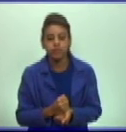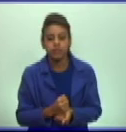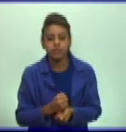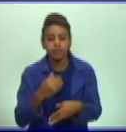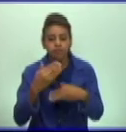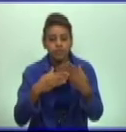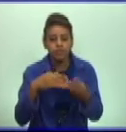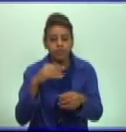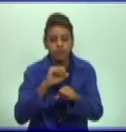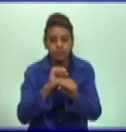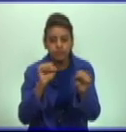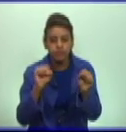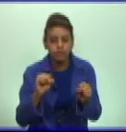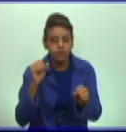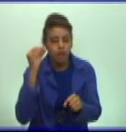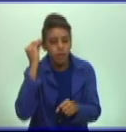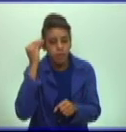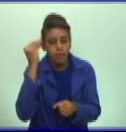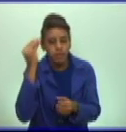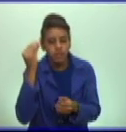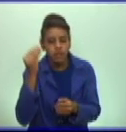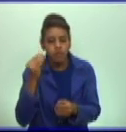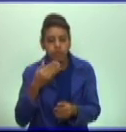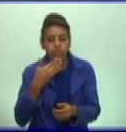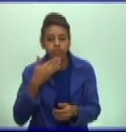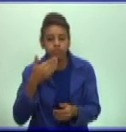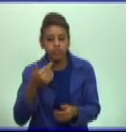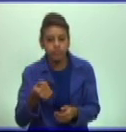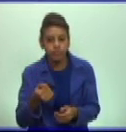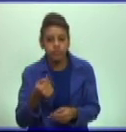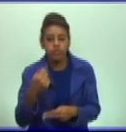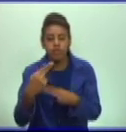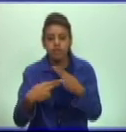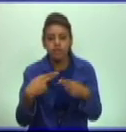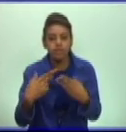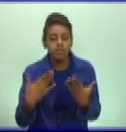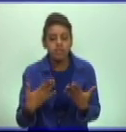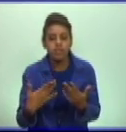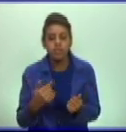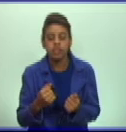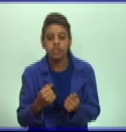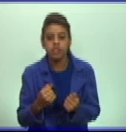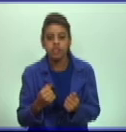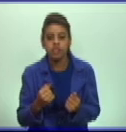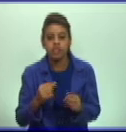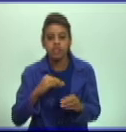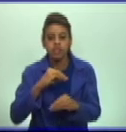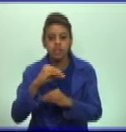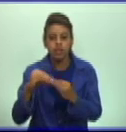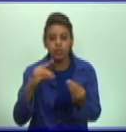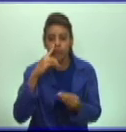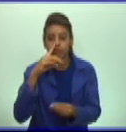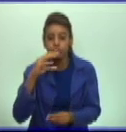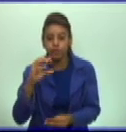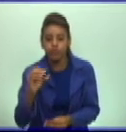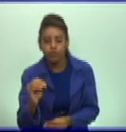arquitectura de pensamiento del optimismo, de ser capaces de convertir en no